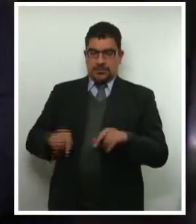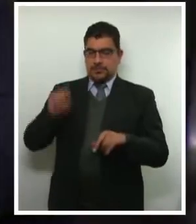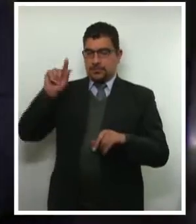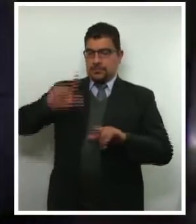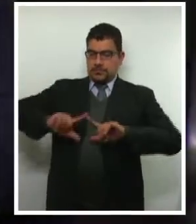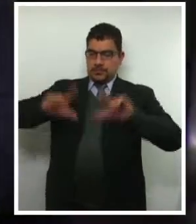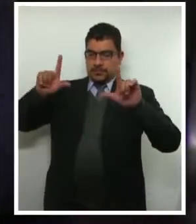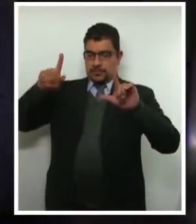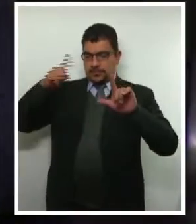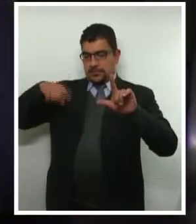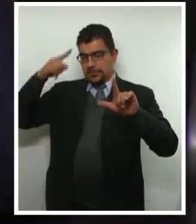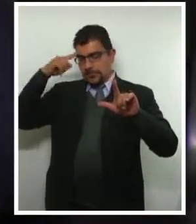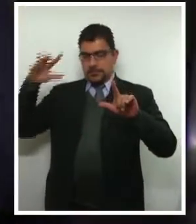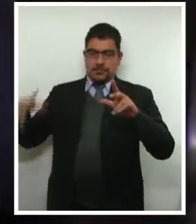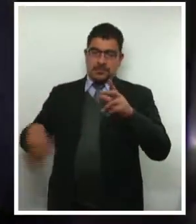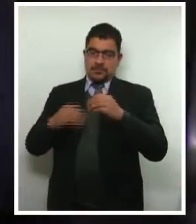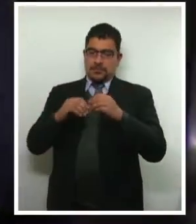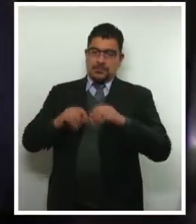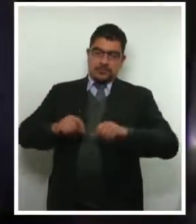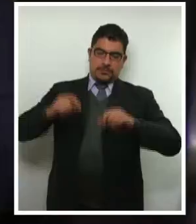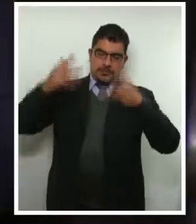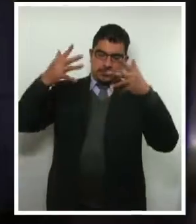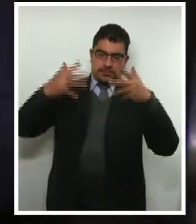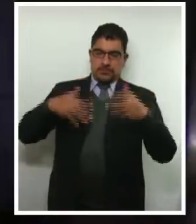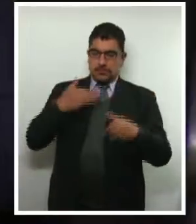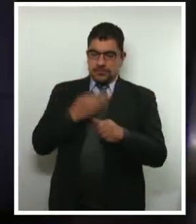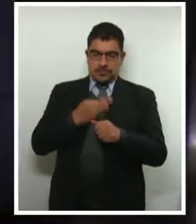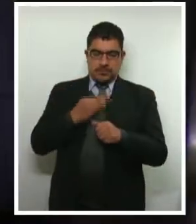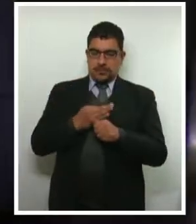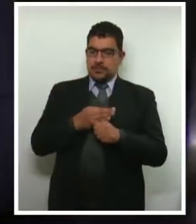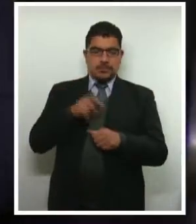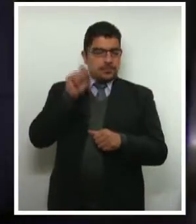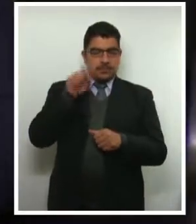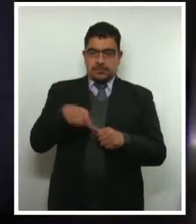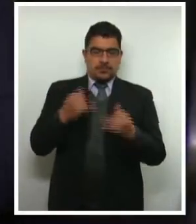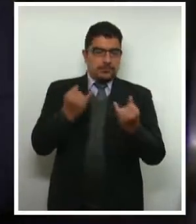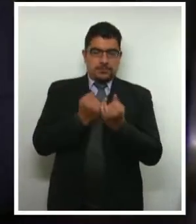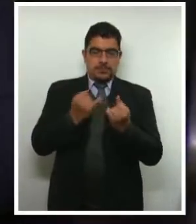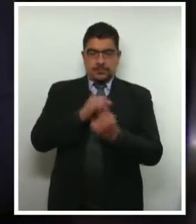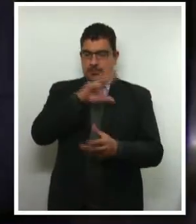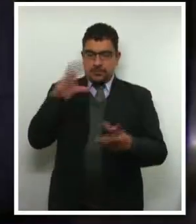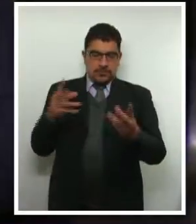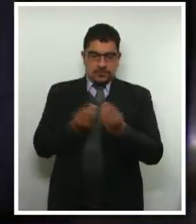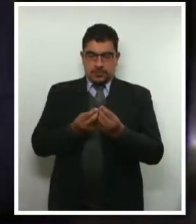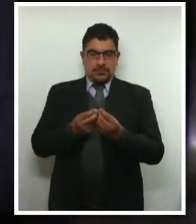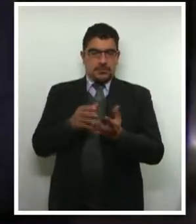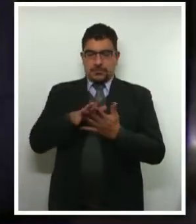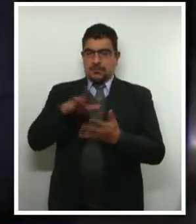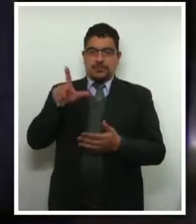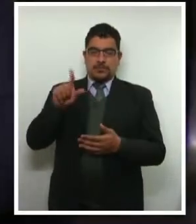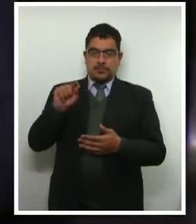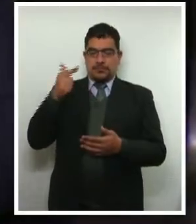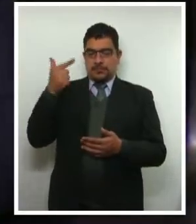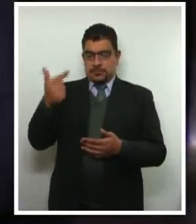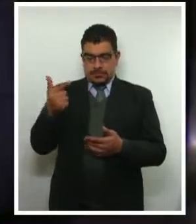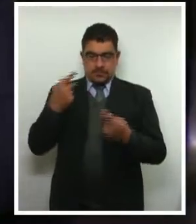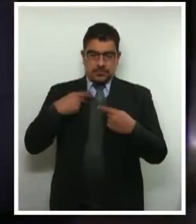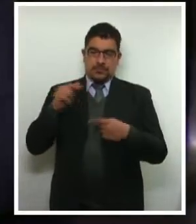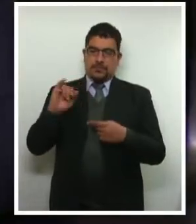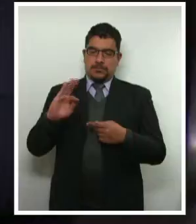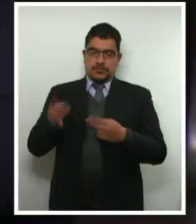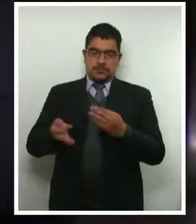sistema electrónico de votación. Así es que la votación total a favor fue de 77